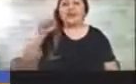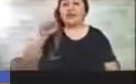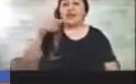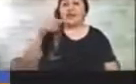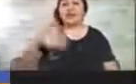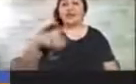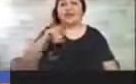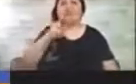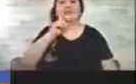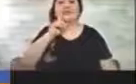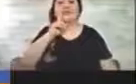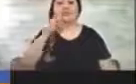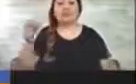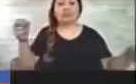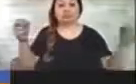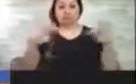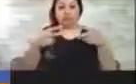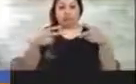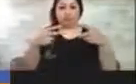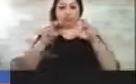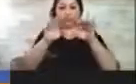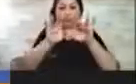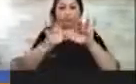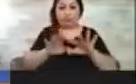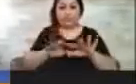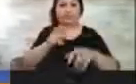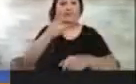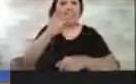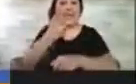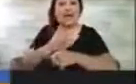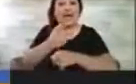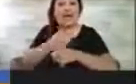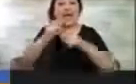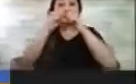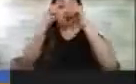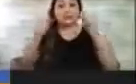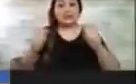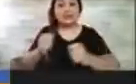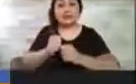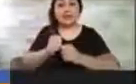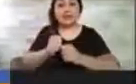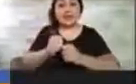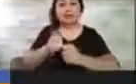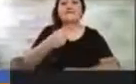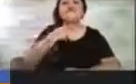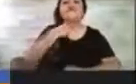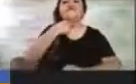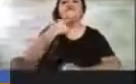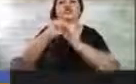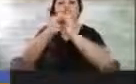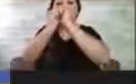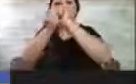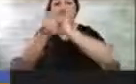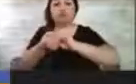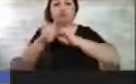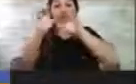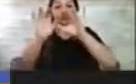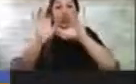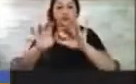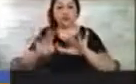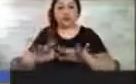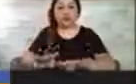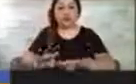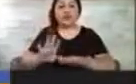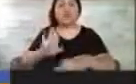Y bueno, hay softwares para transcribir de voz a texto, pero obviamente luego tienes que leerlo y